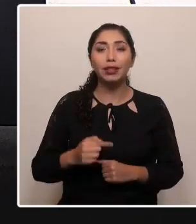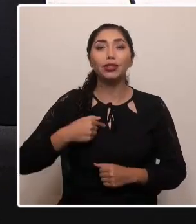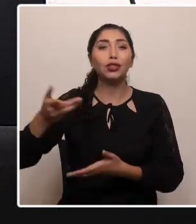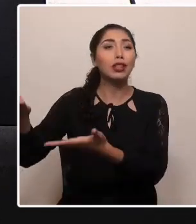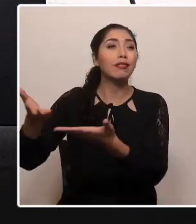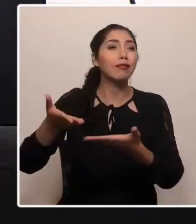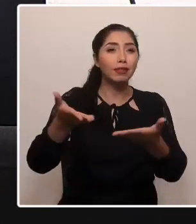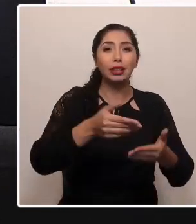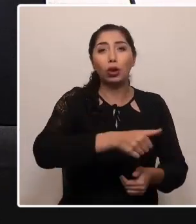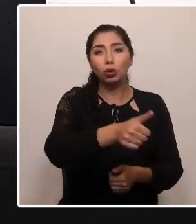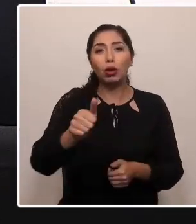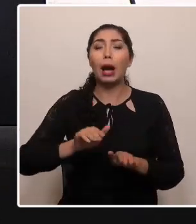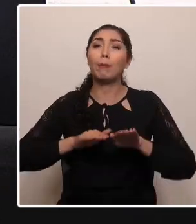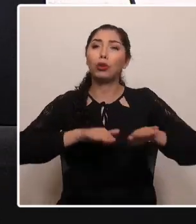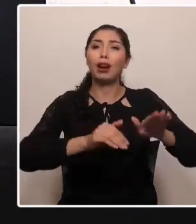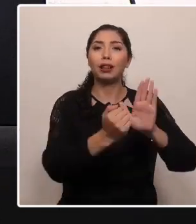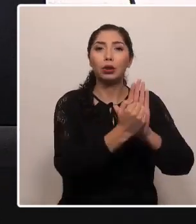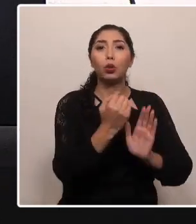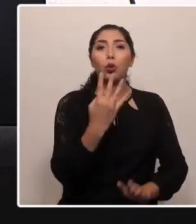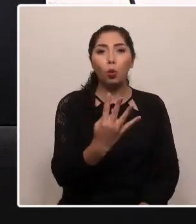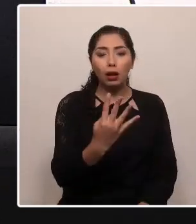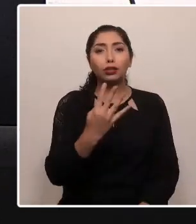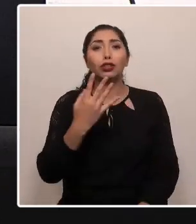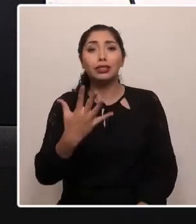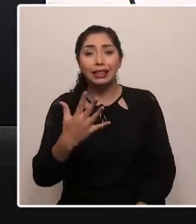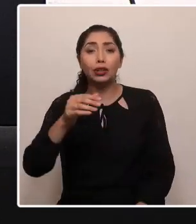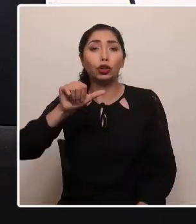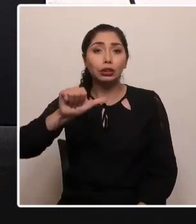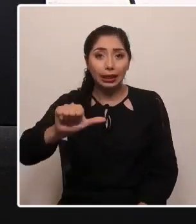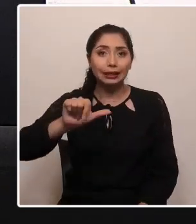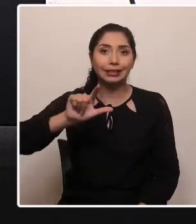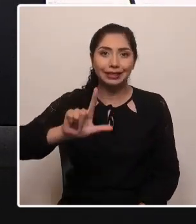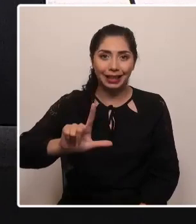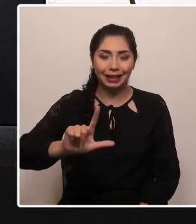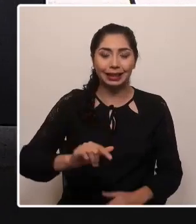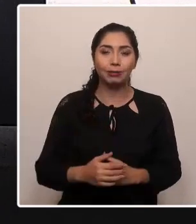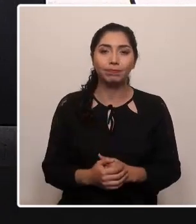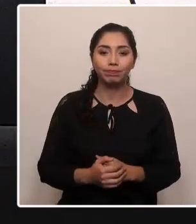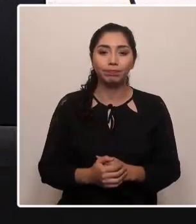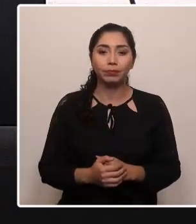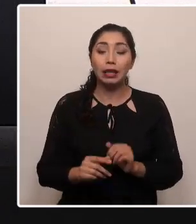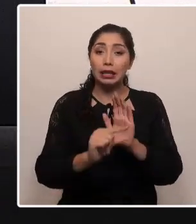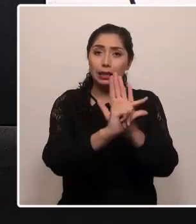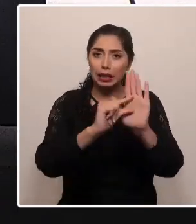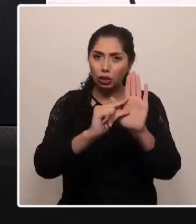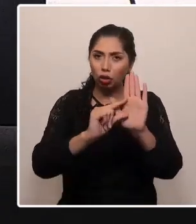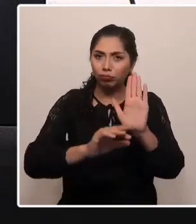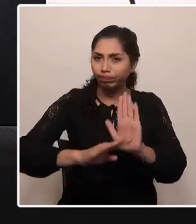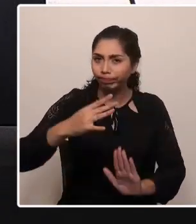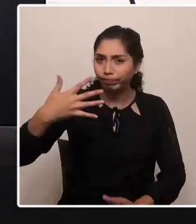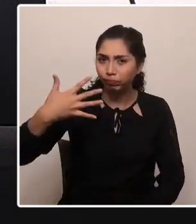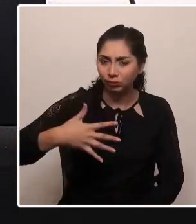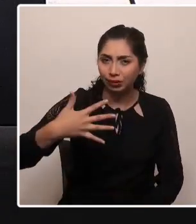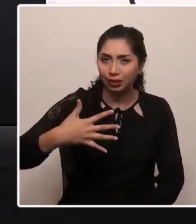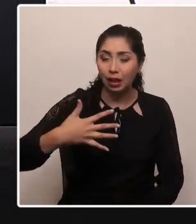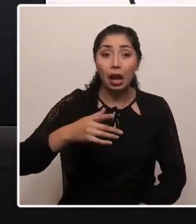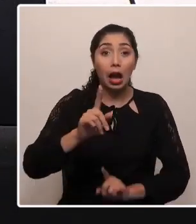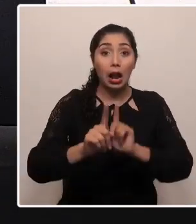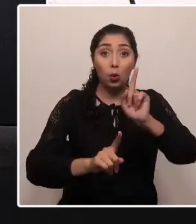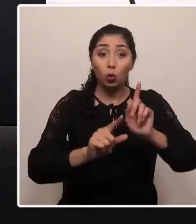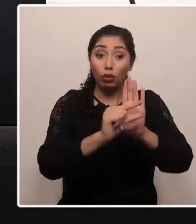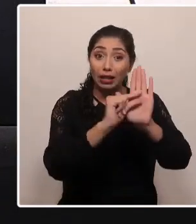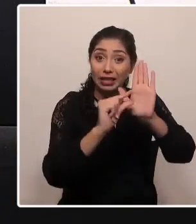a apoyar los artículos 4, 5, 6 y 7 en sus incisos fundamentales. Seguramente algunos de ellos deben